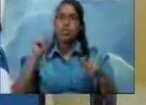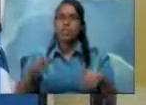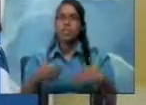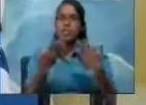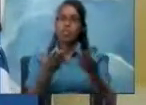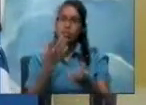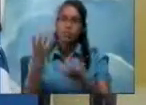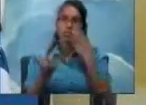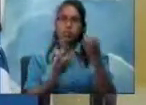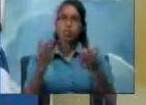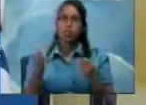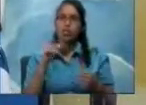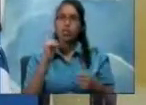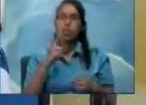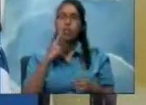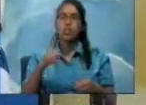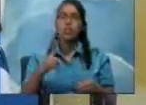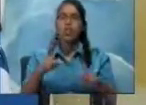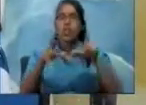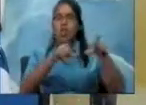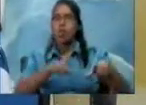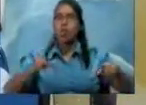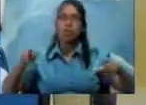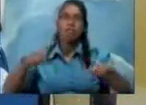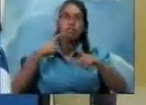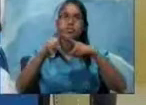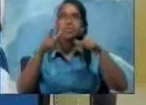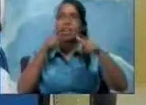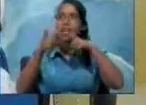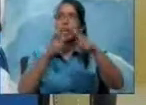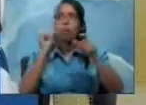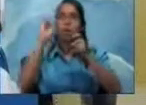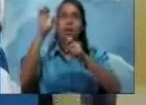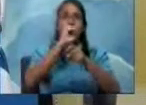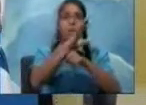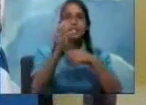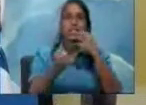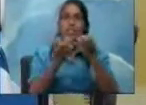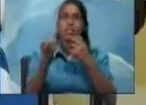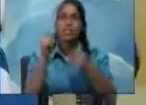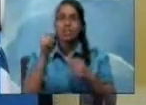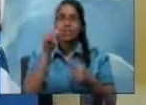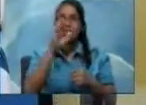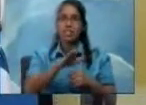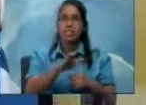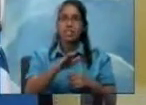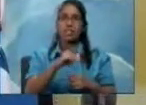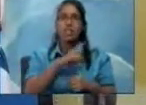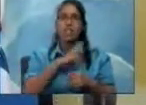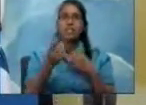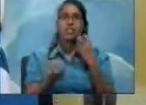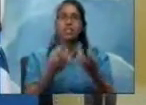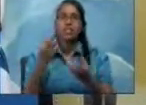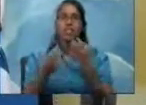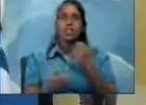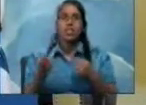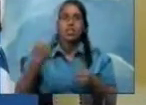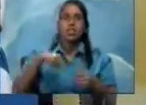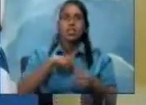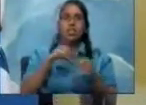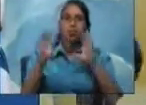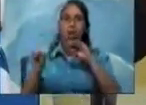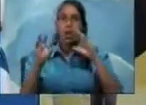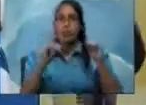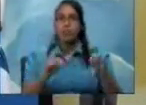lo di en el aposento alto lenguas repartidas de fuego Ahí estaba el pez están las brazas y nos habla de la